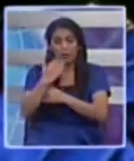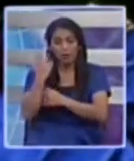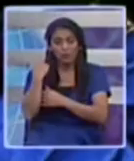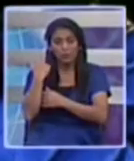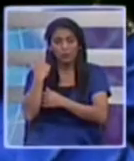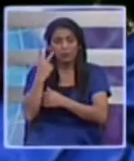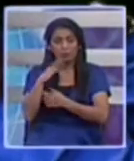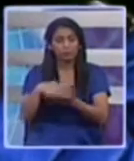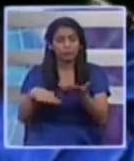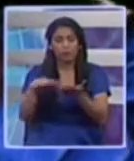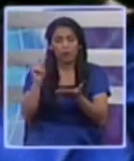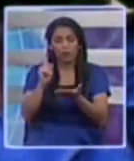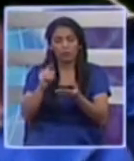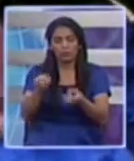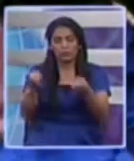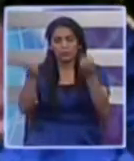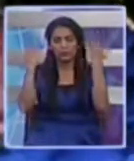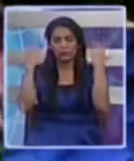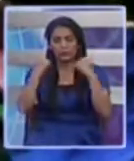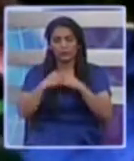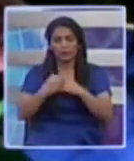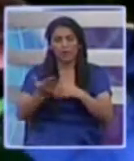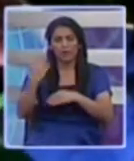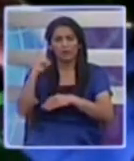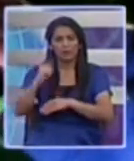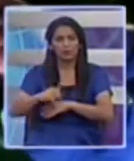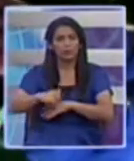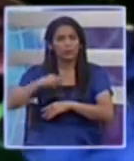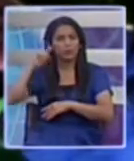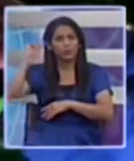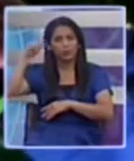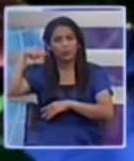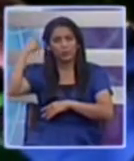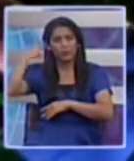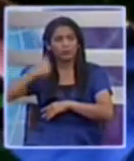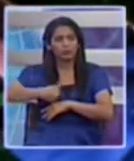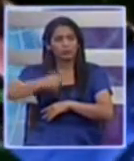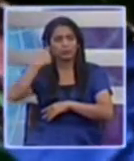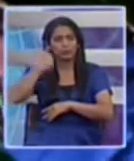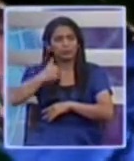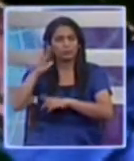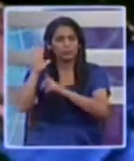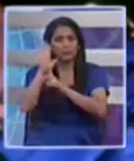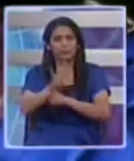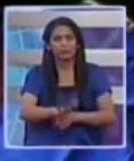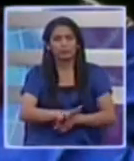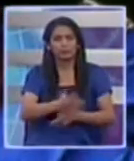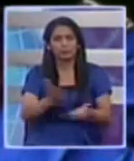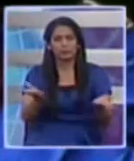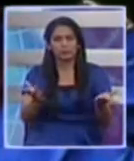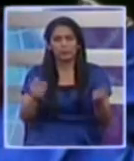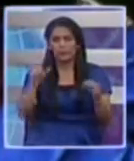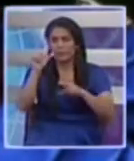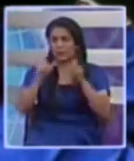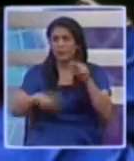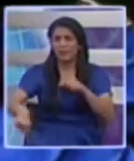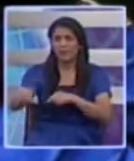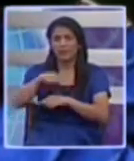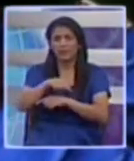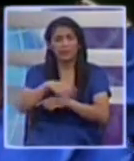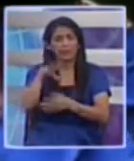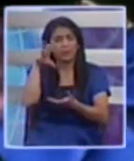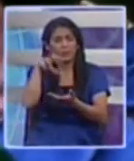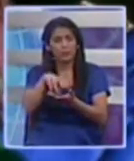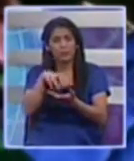nuevamente en esas élites que destrozaron el país. ¿Cuánta gente de esta querida provincia, cuánta gente de las